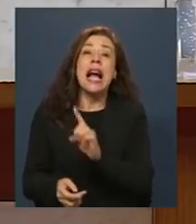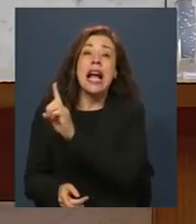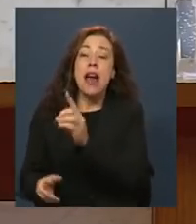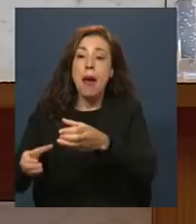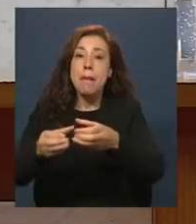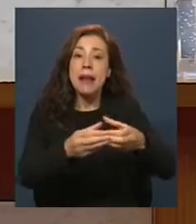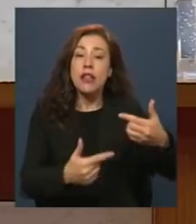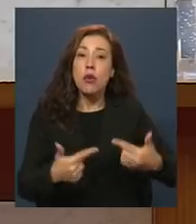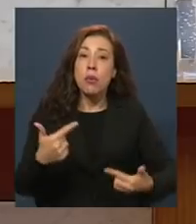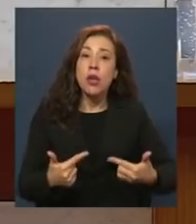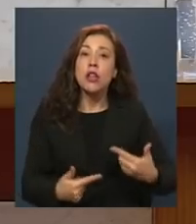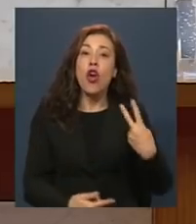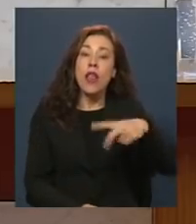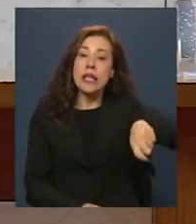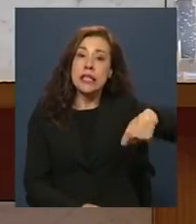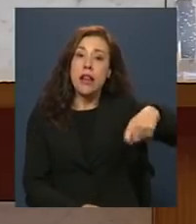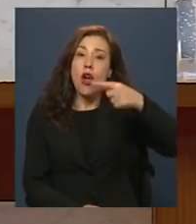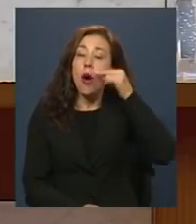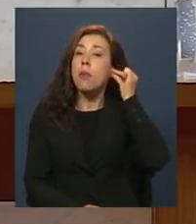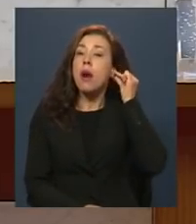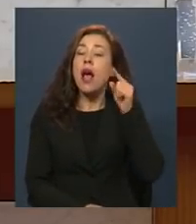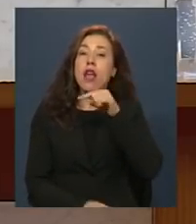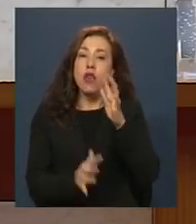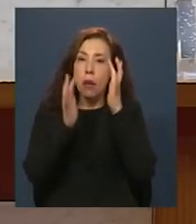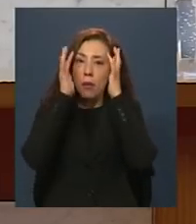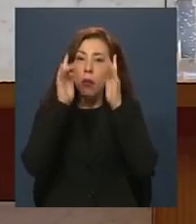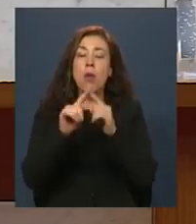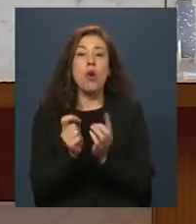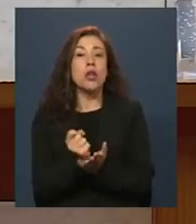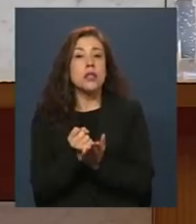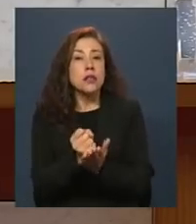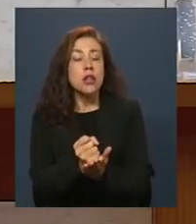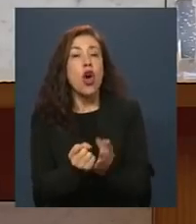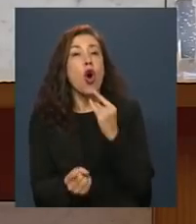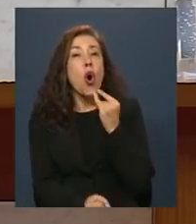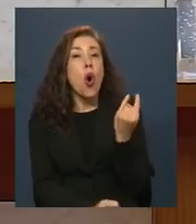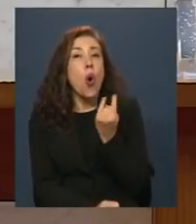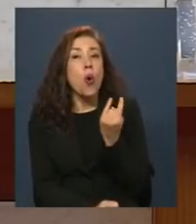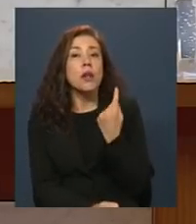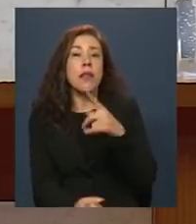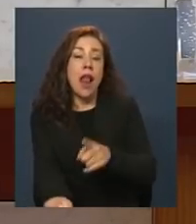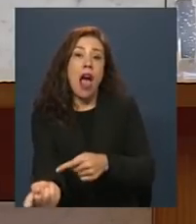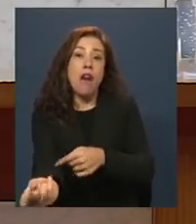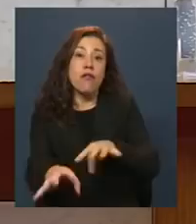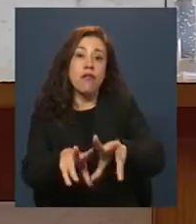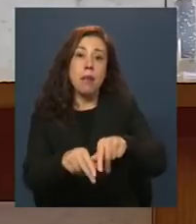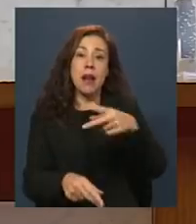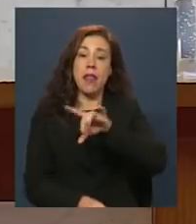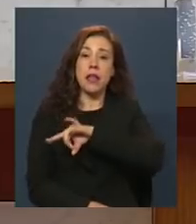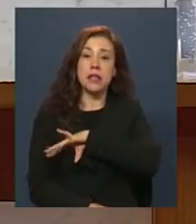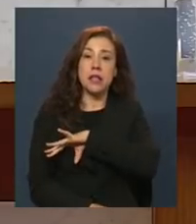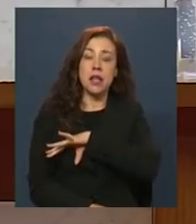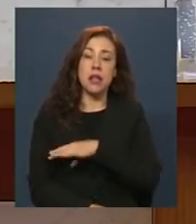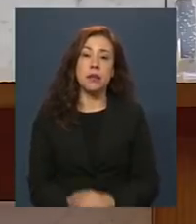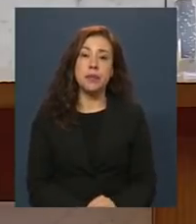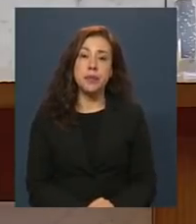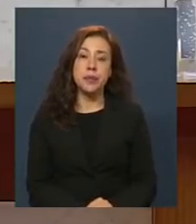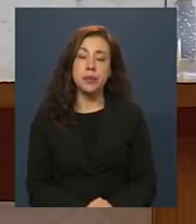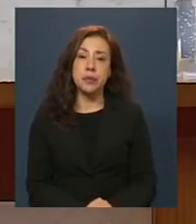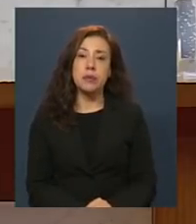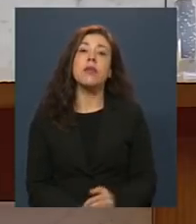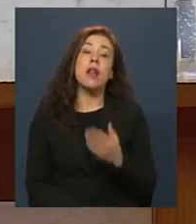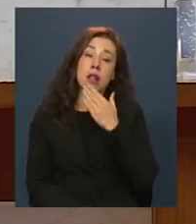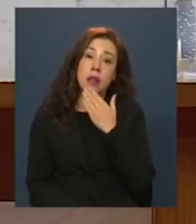de senadores y senadoras que han atendido con solicitud las urgencias de las familias chilenas. Desde luego, se